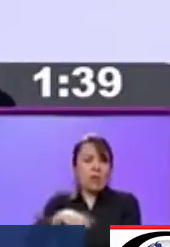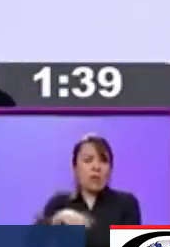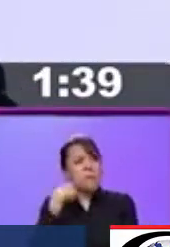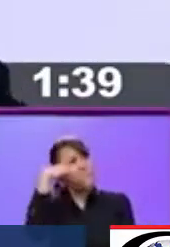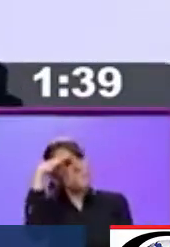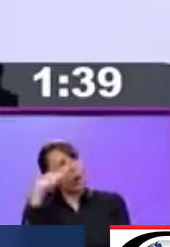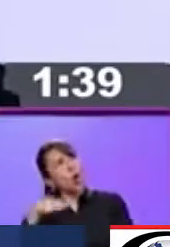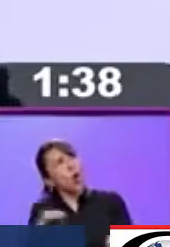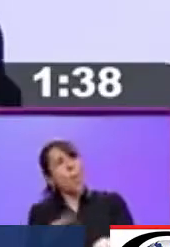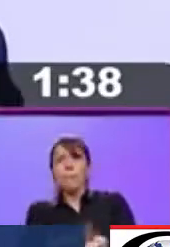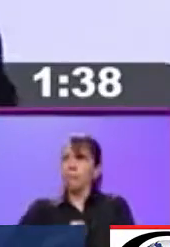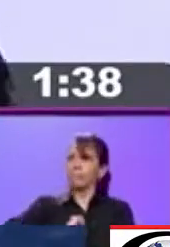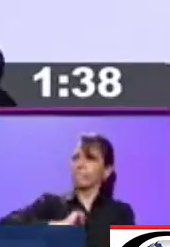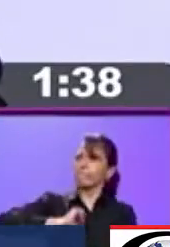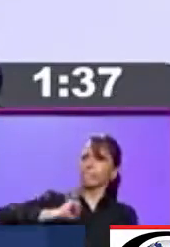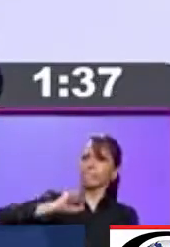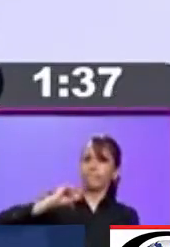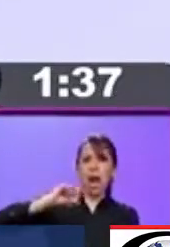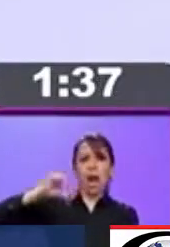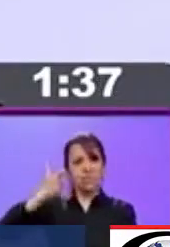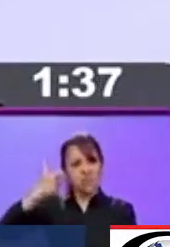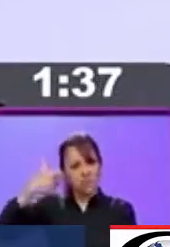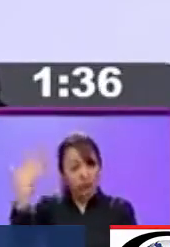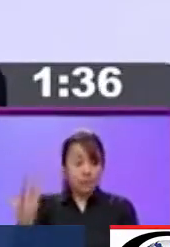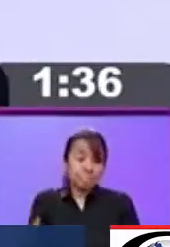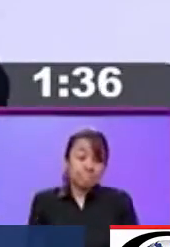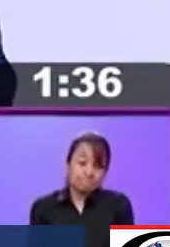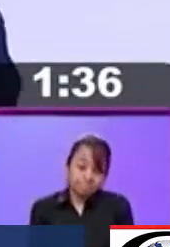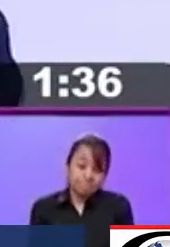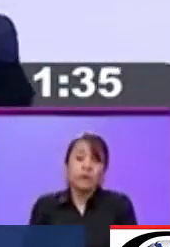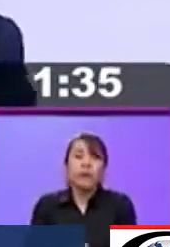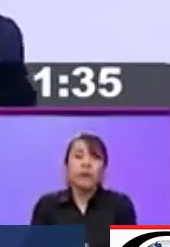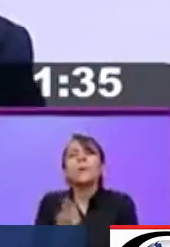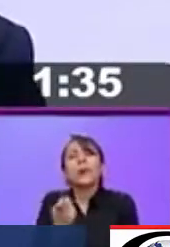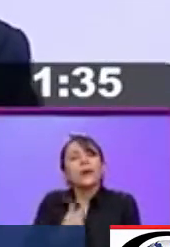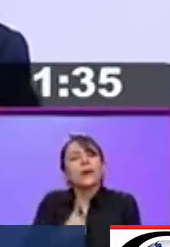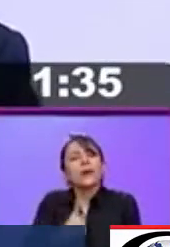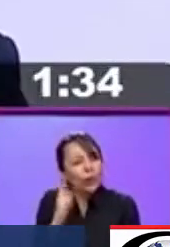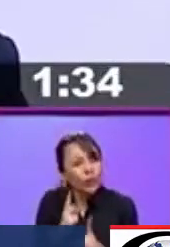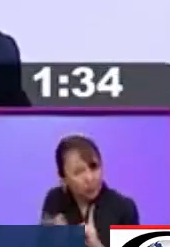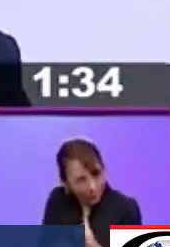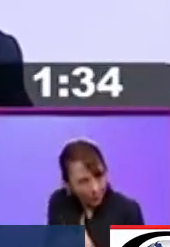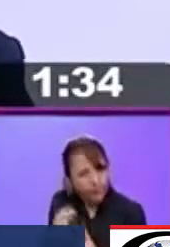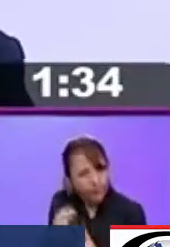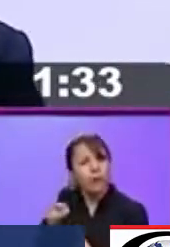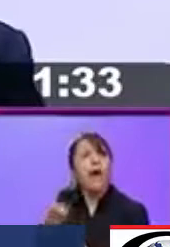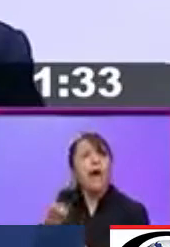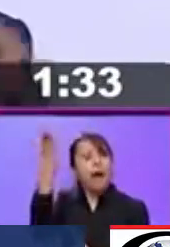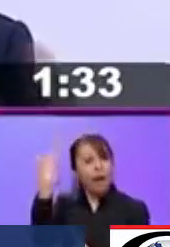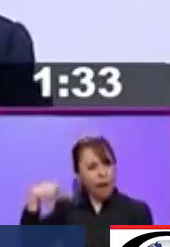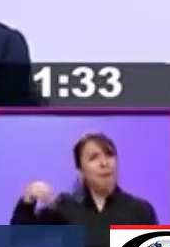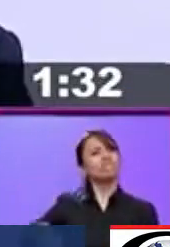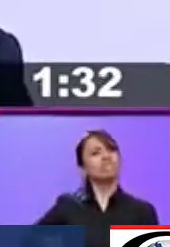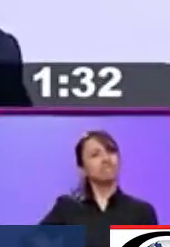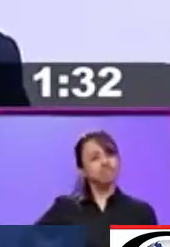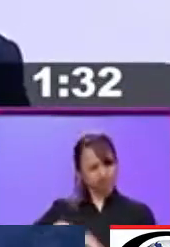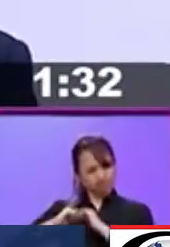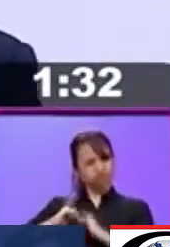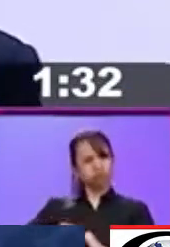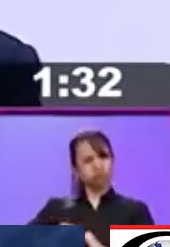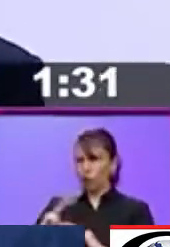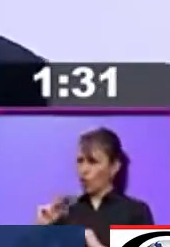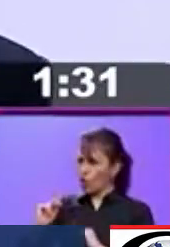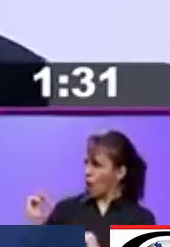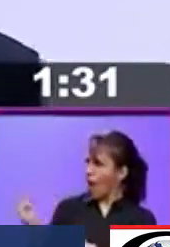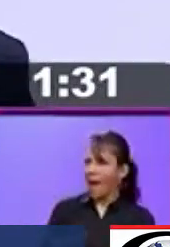municipal, tengo la experiencia, fui diputado local, fui diputado federal, conozco muy bien mi estado, la verdad